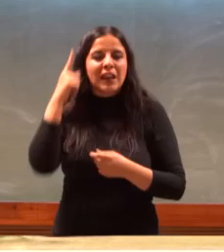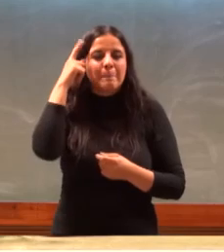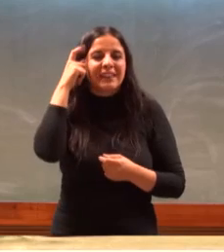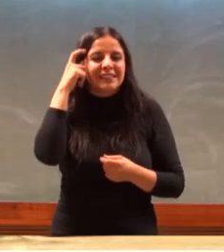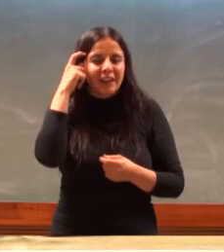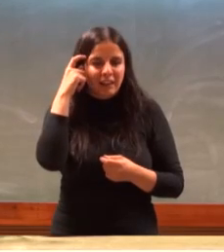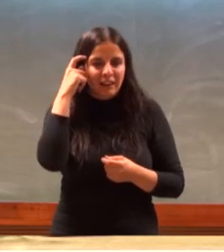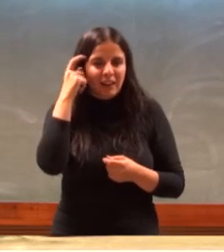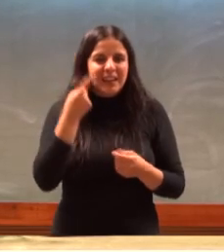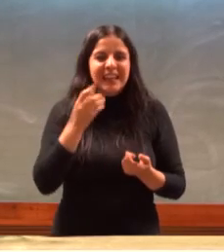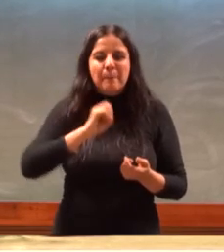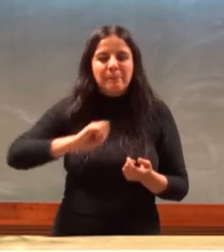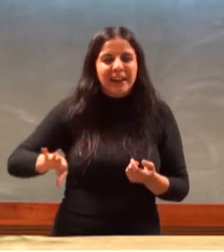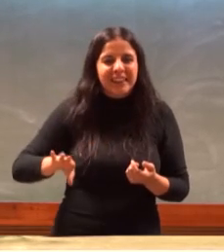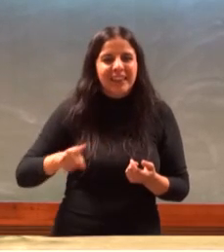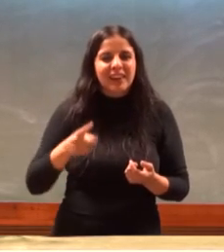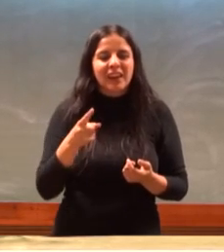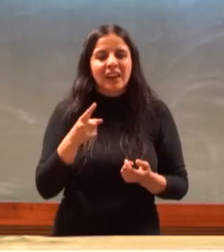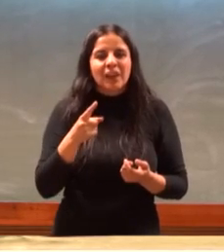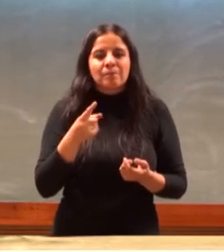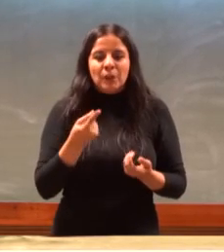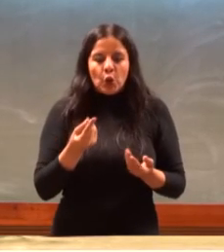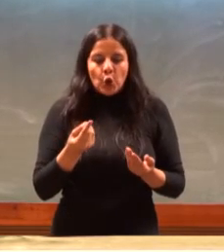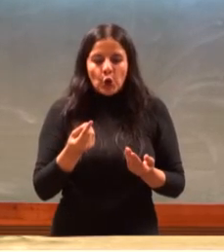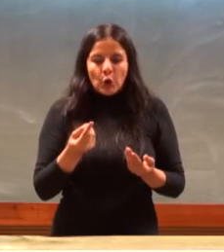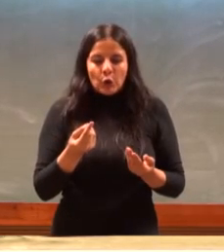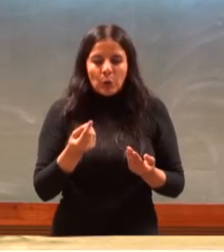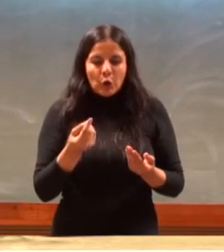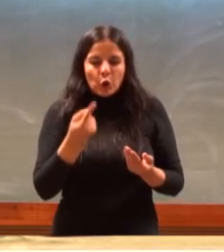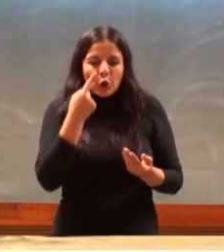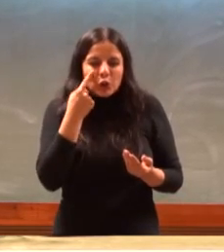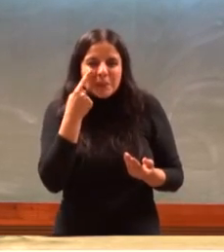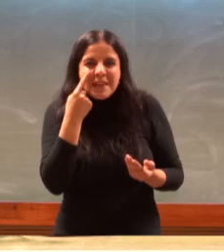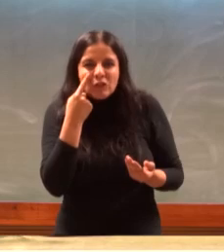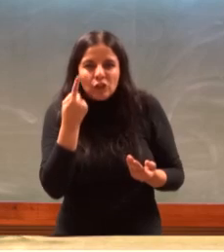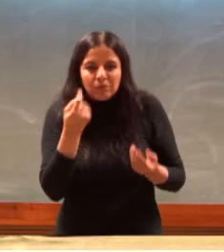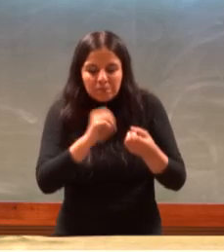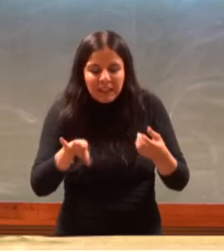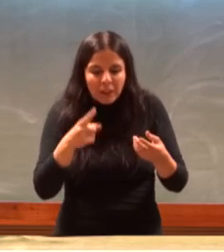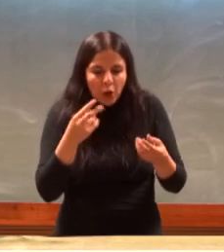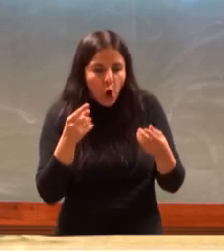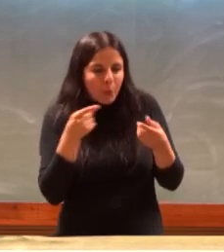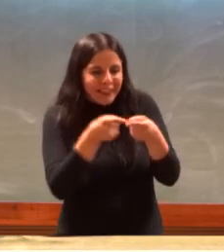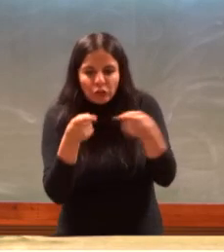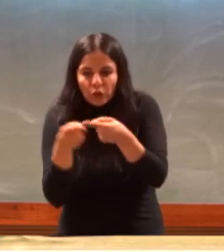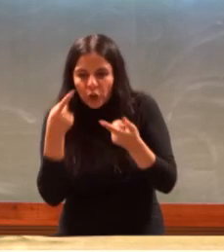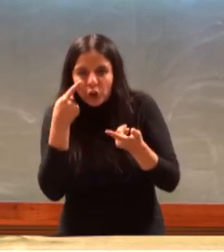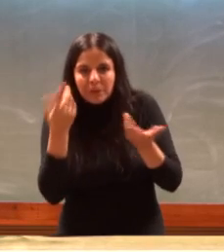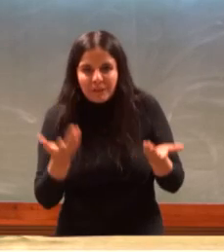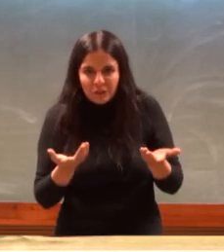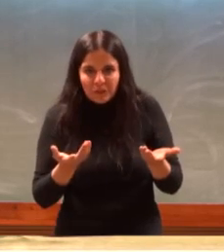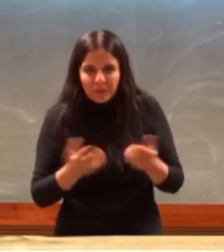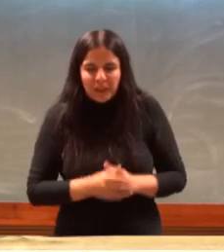eh objetos de conocimiento específico no eh la banalización del aprendizaje y sobre todo